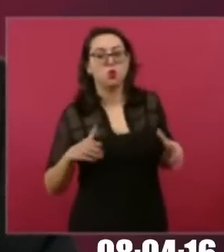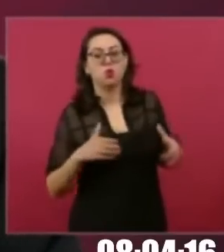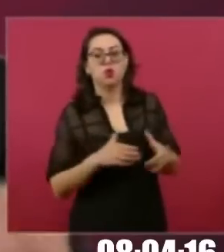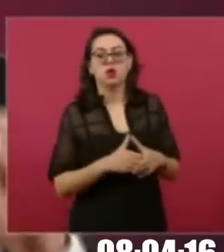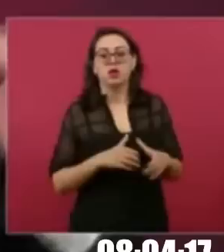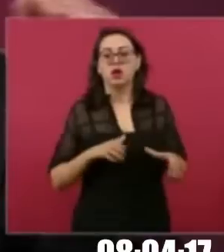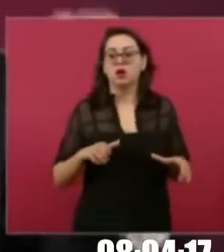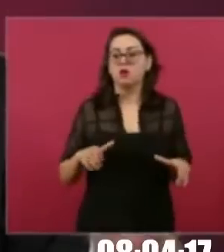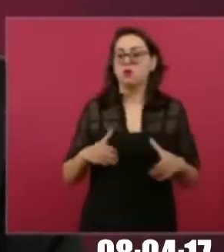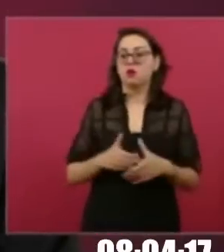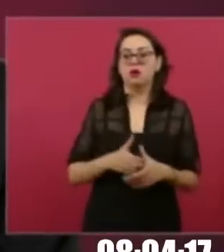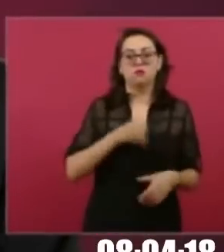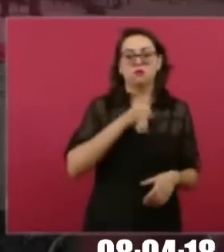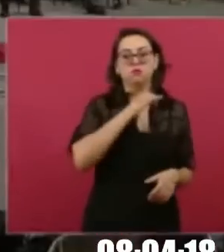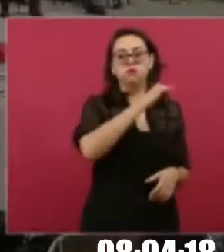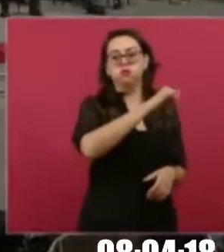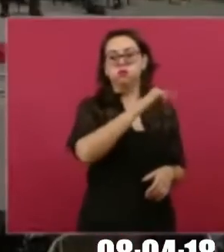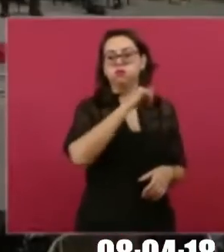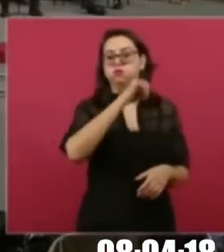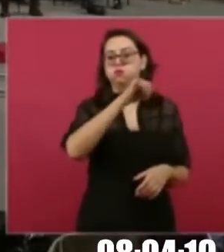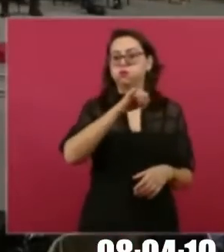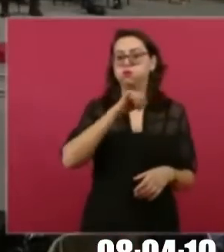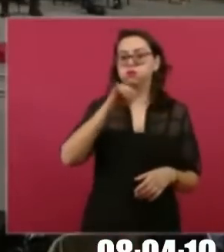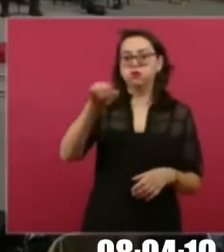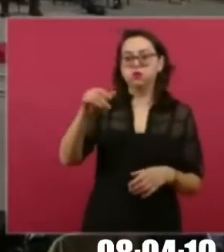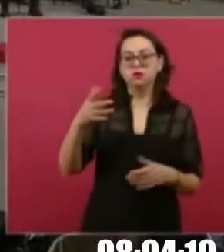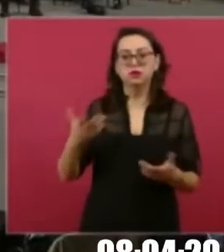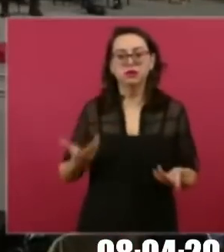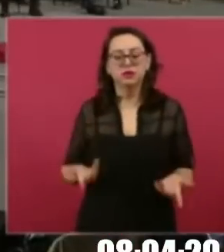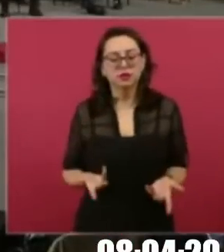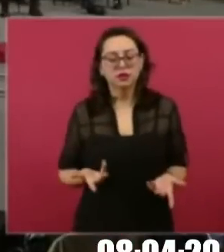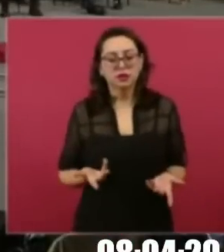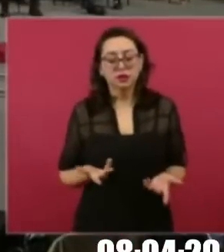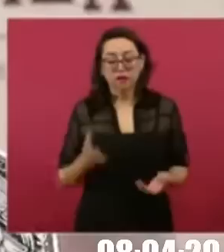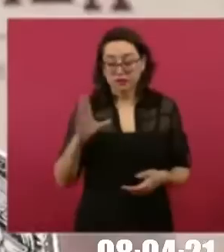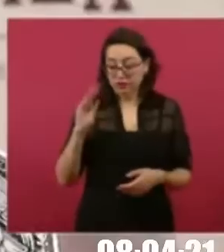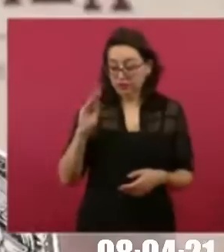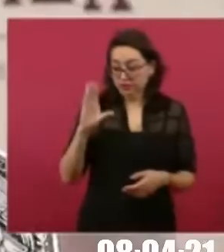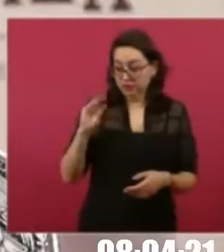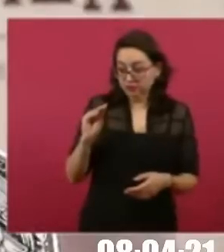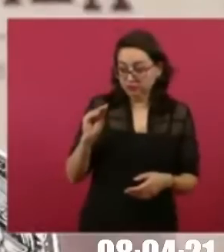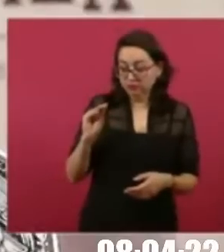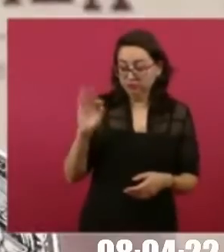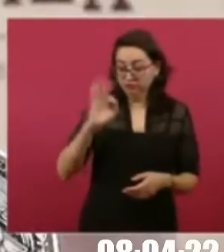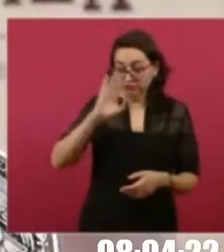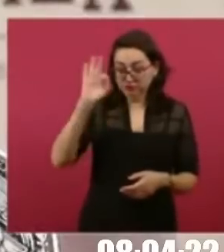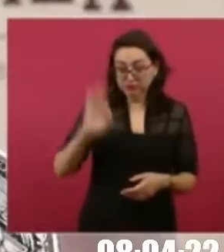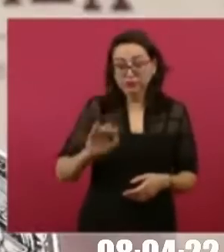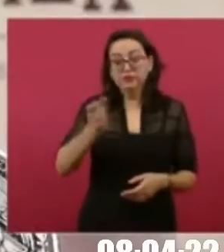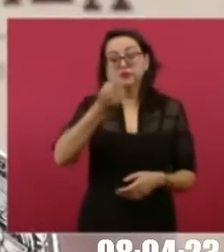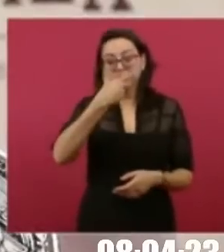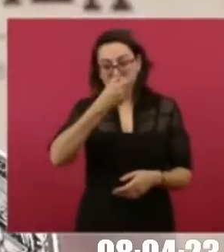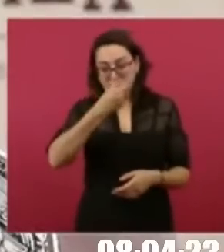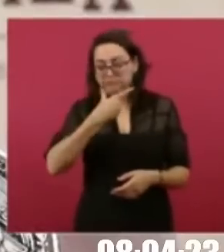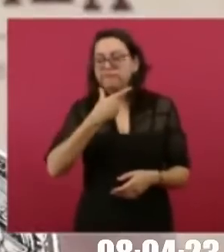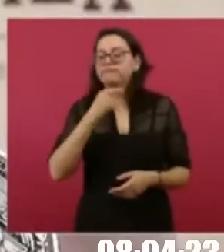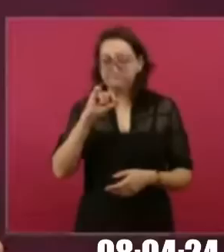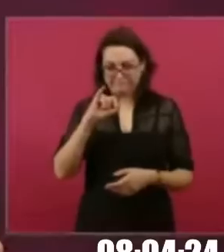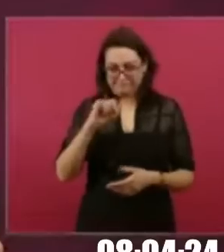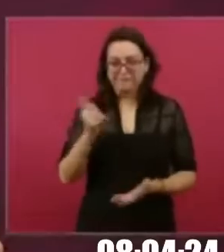al 99% de los insumos a veces para nosotros sí se nos dificulta porque el dato es correcto pero la distribución